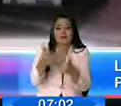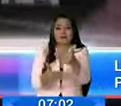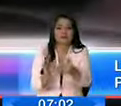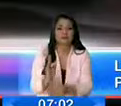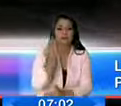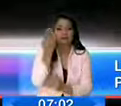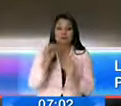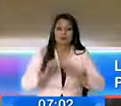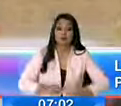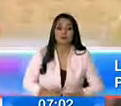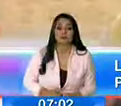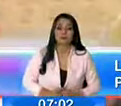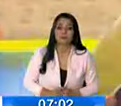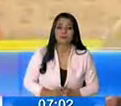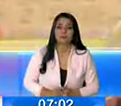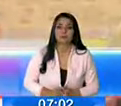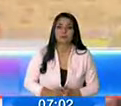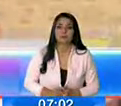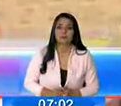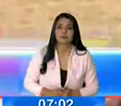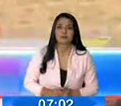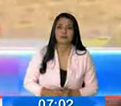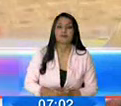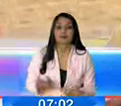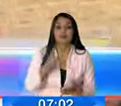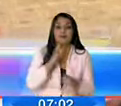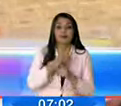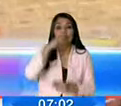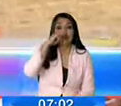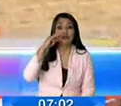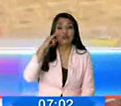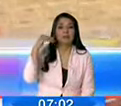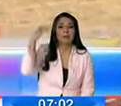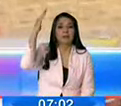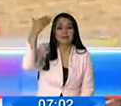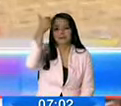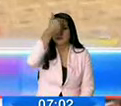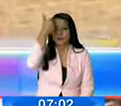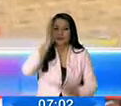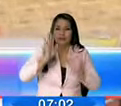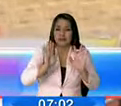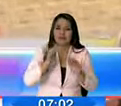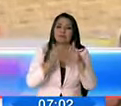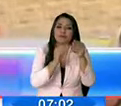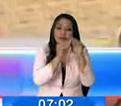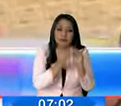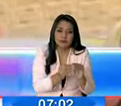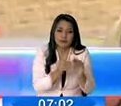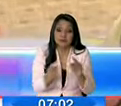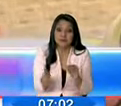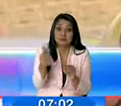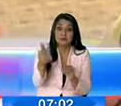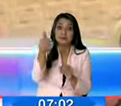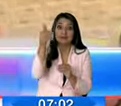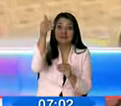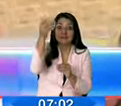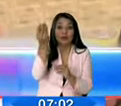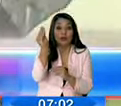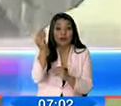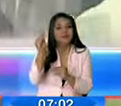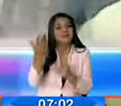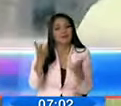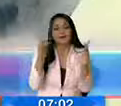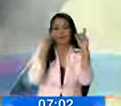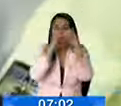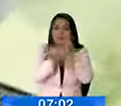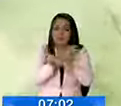de actitud. Porque hay más inocencia y es más fácil moldearlo. Ya cuando son más grandes, entonces tenemos que emplear otras técnicas.